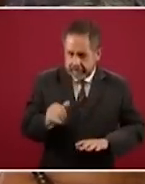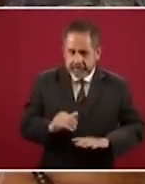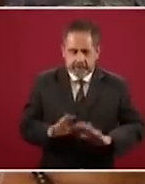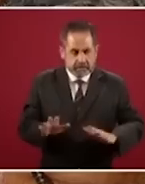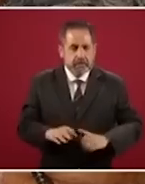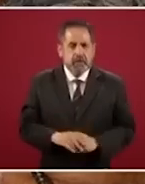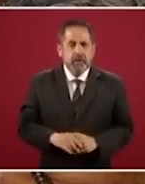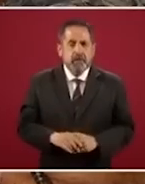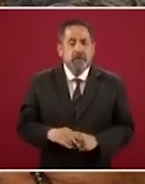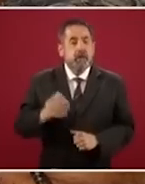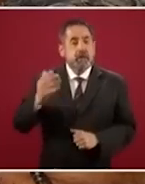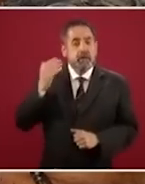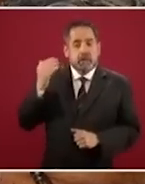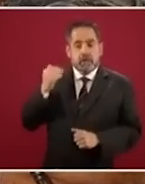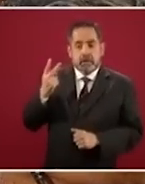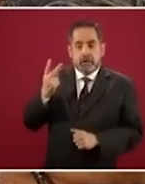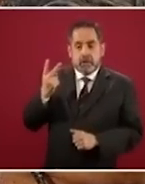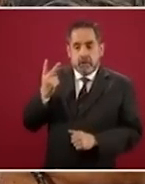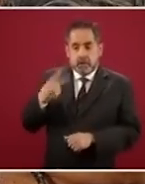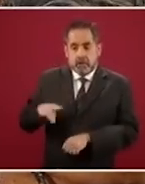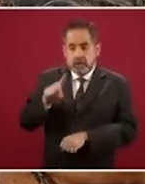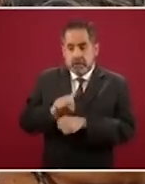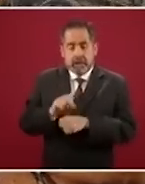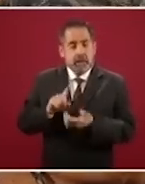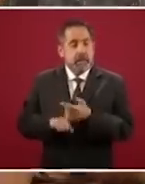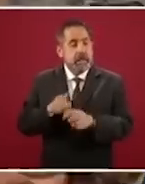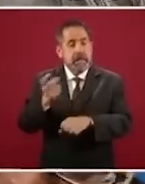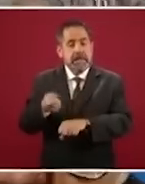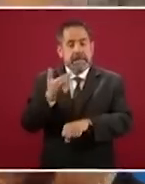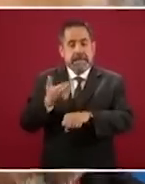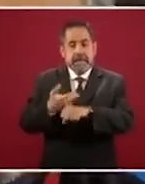y bueno, hace 2 días en el Secretariado Ejecutivo,